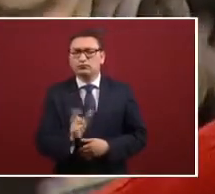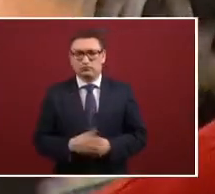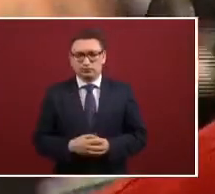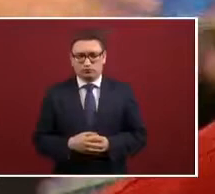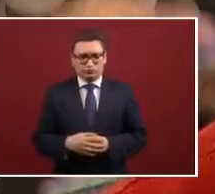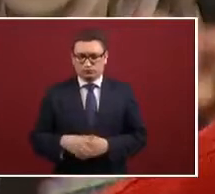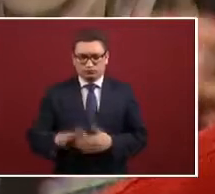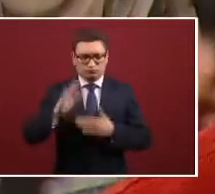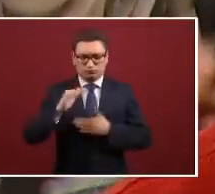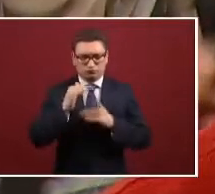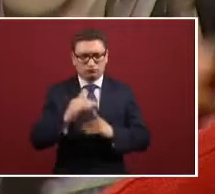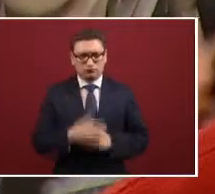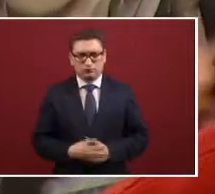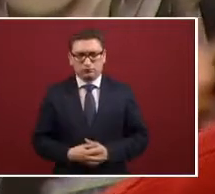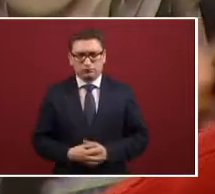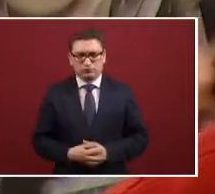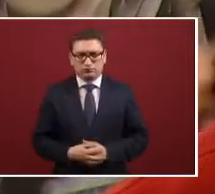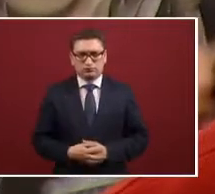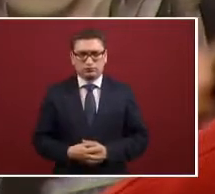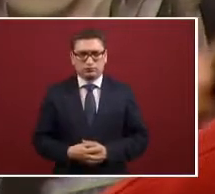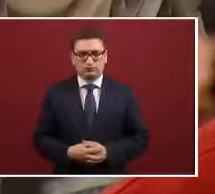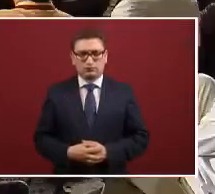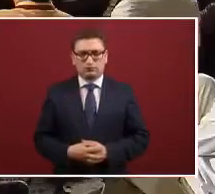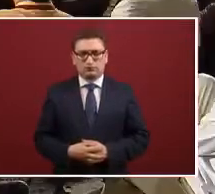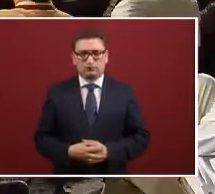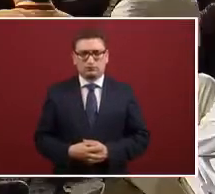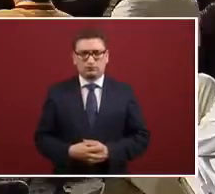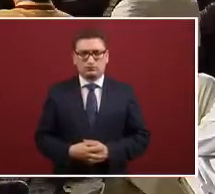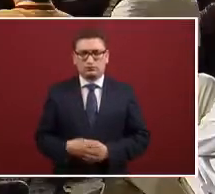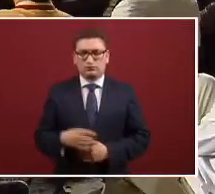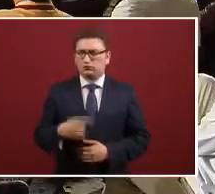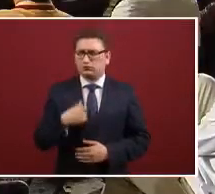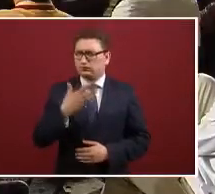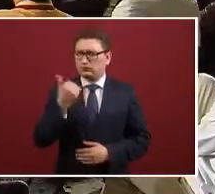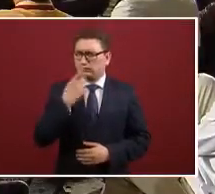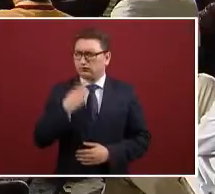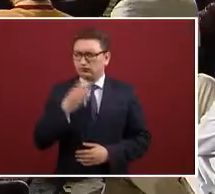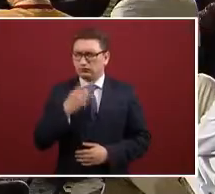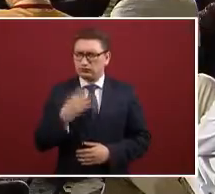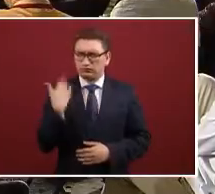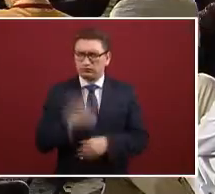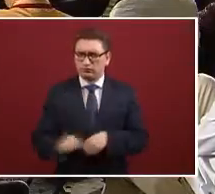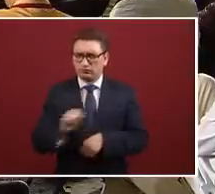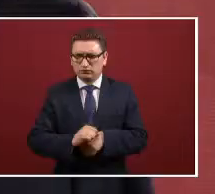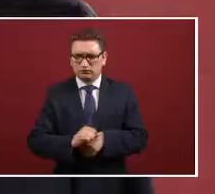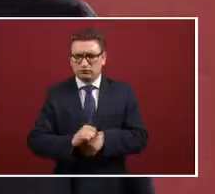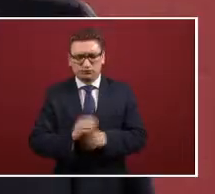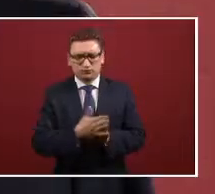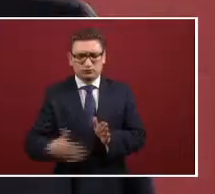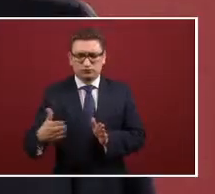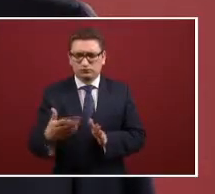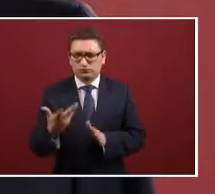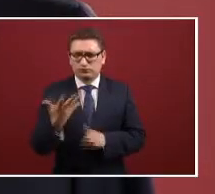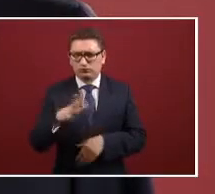compromiso para que se dé esta información notificaron la semana pasada y nos dan 10 días